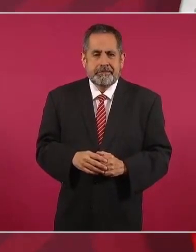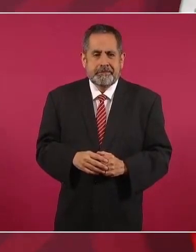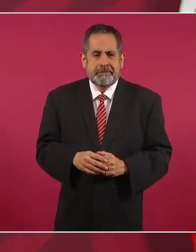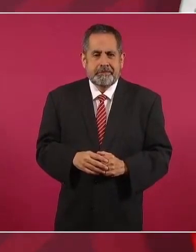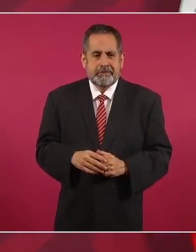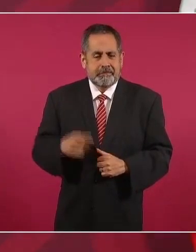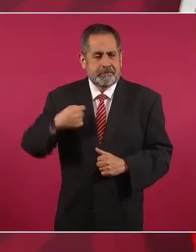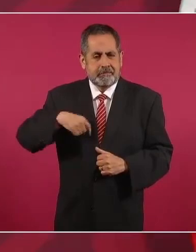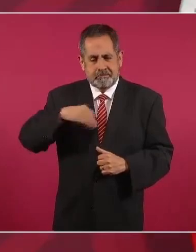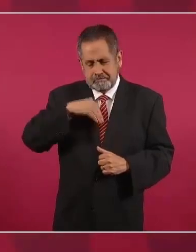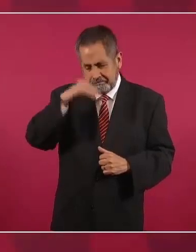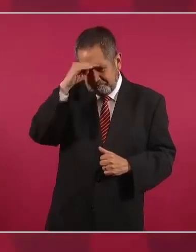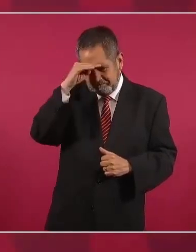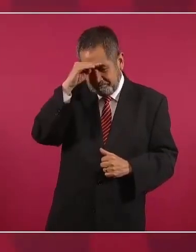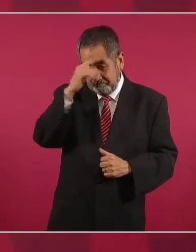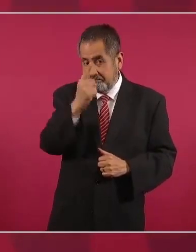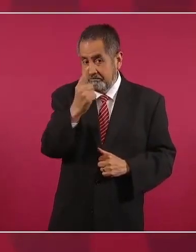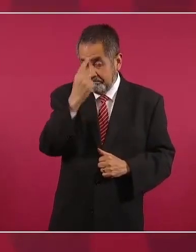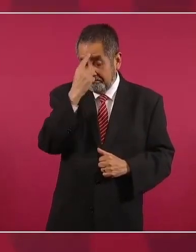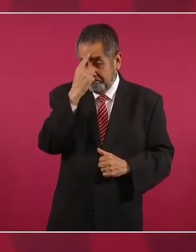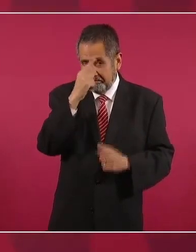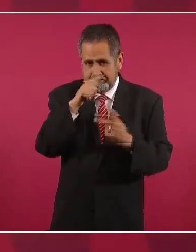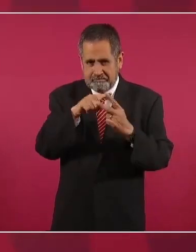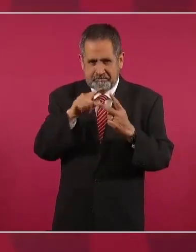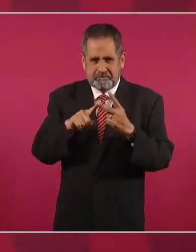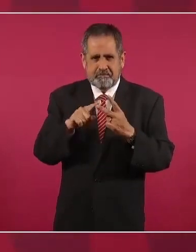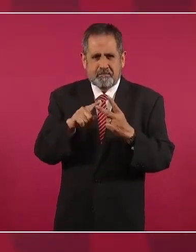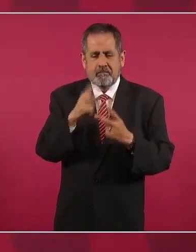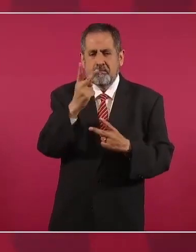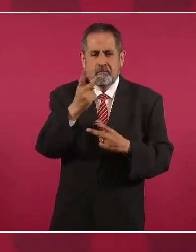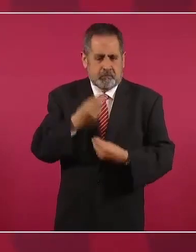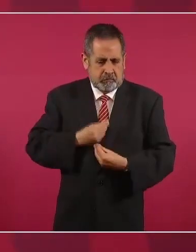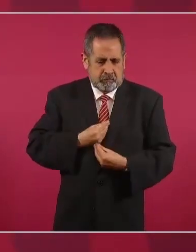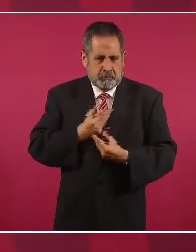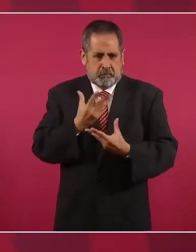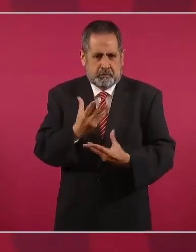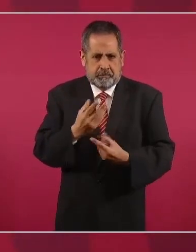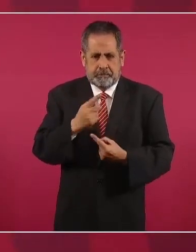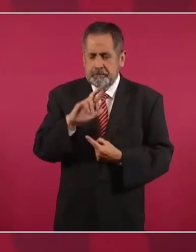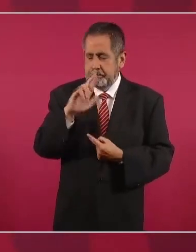tener presente a dos poetas.